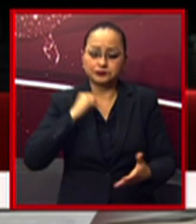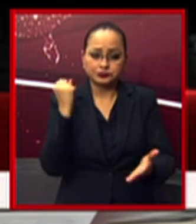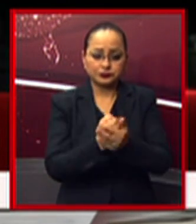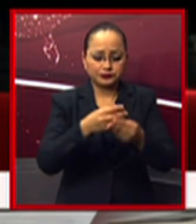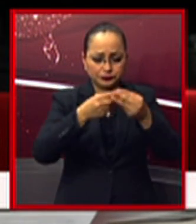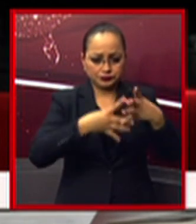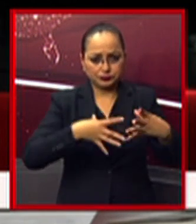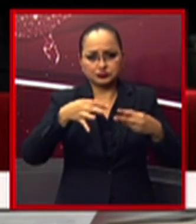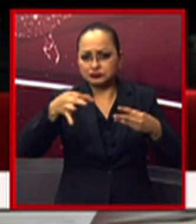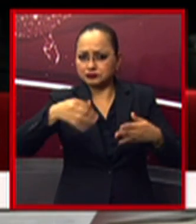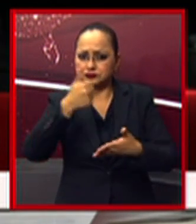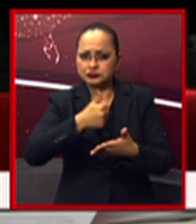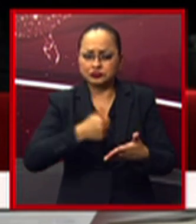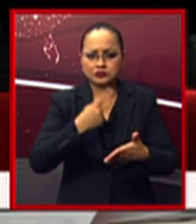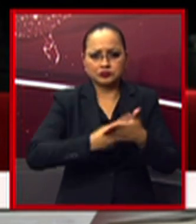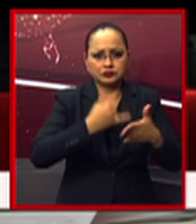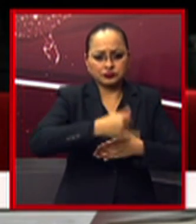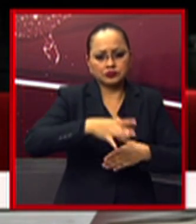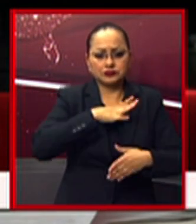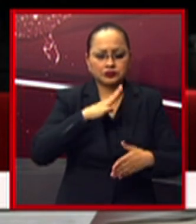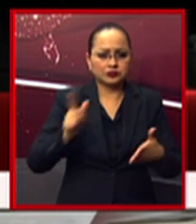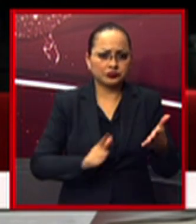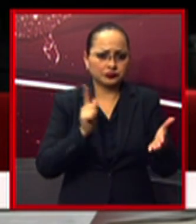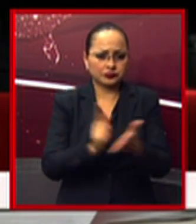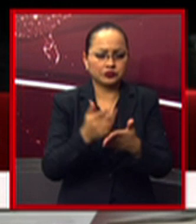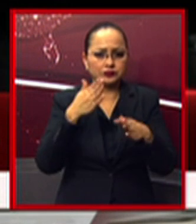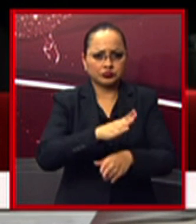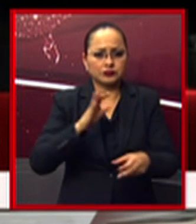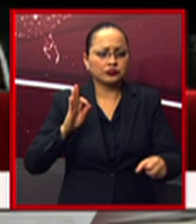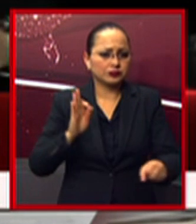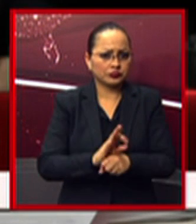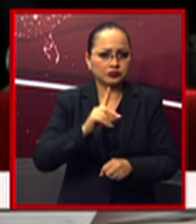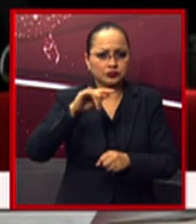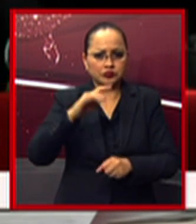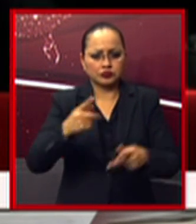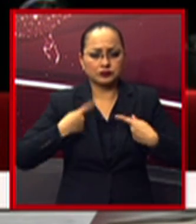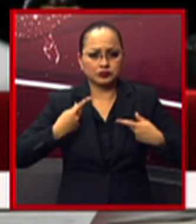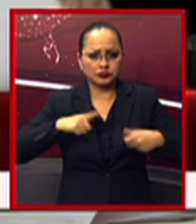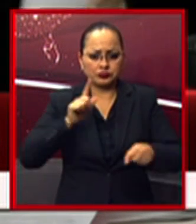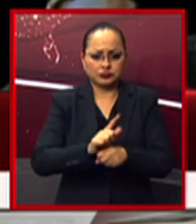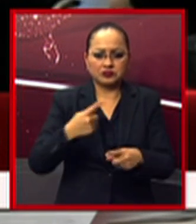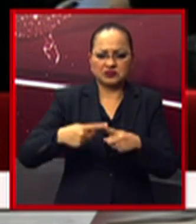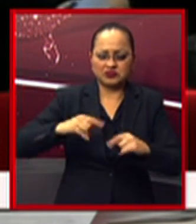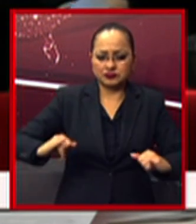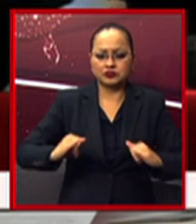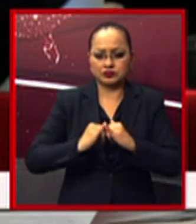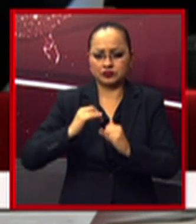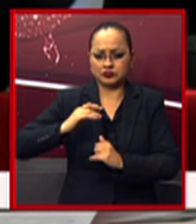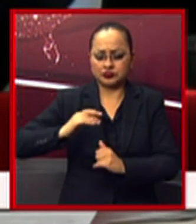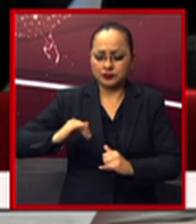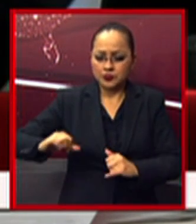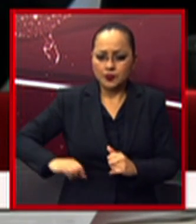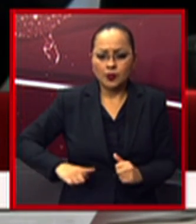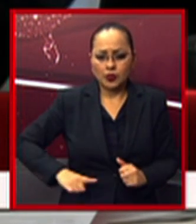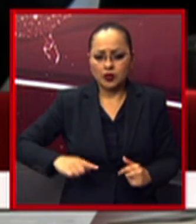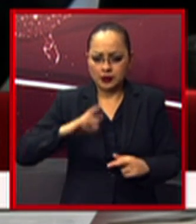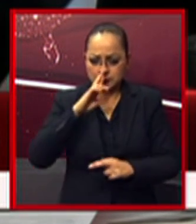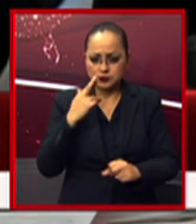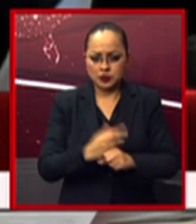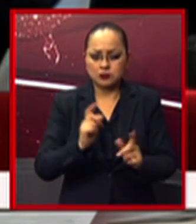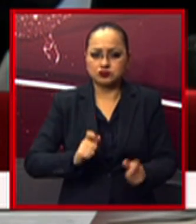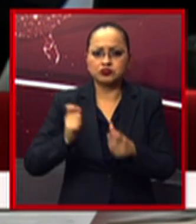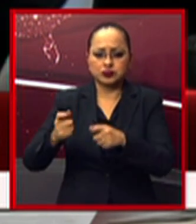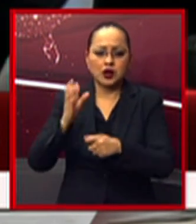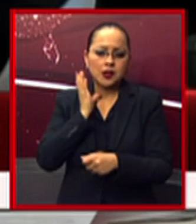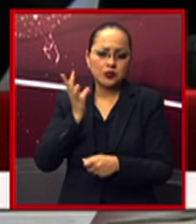en lo general y en lo particular el proyecto de decreto porque se expide la Ley General de Protección de Datos Personales en posesión de sujetos obligados. Se remite a la Cámara de